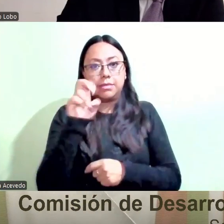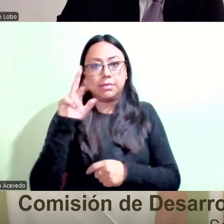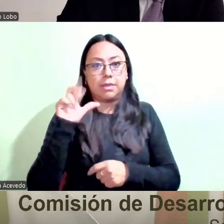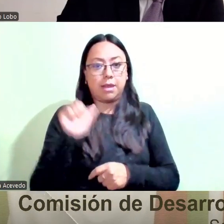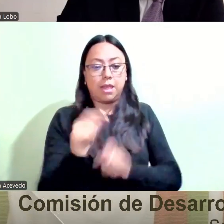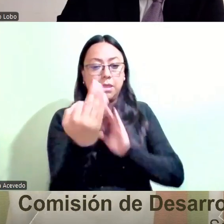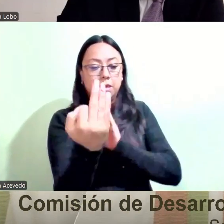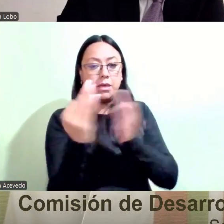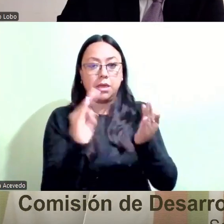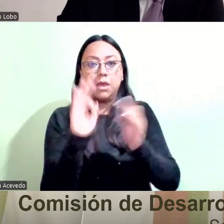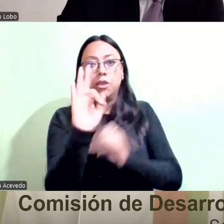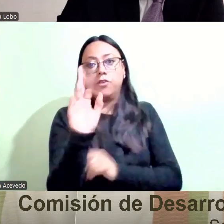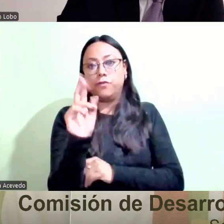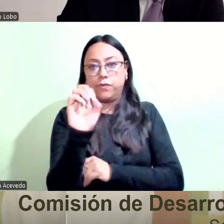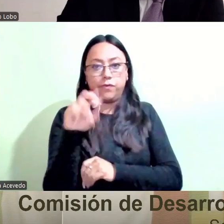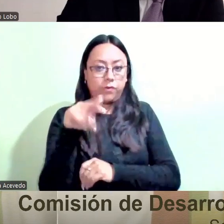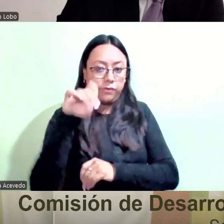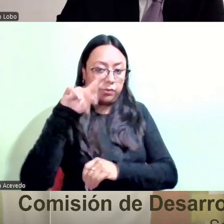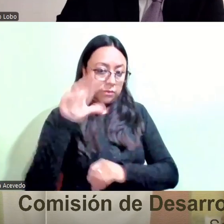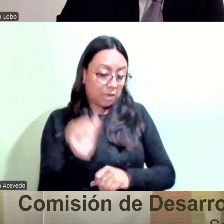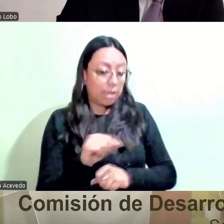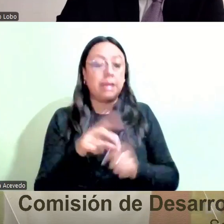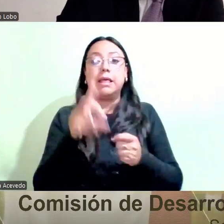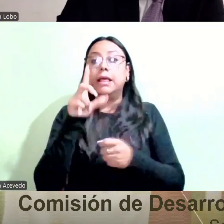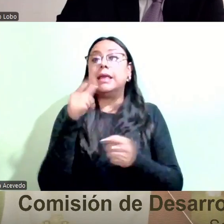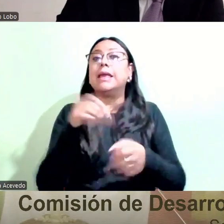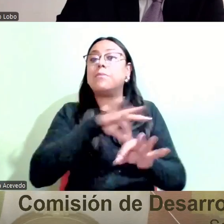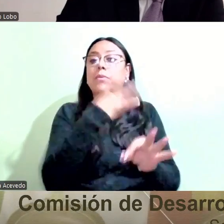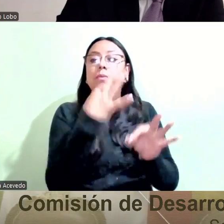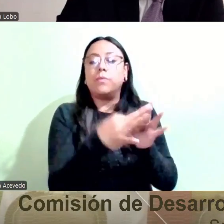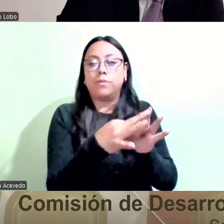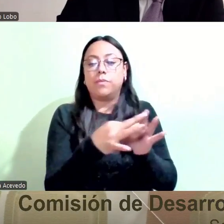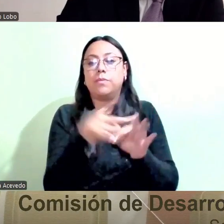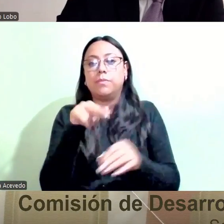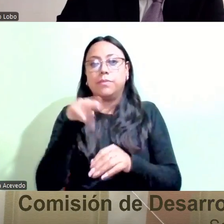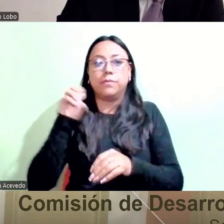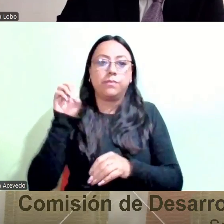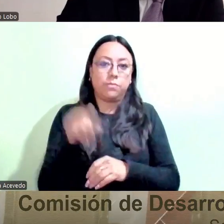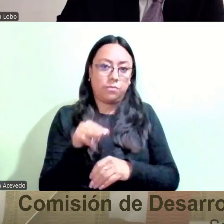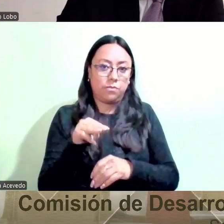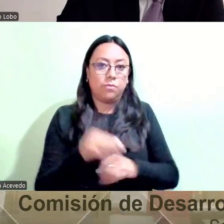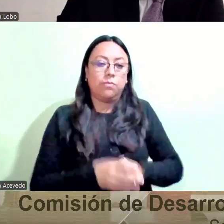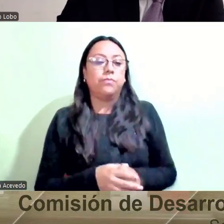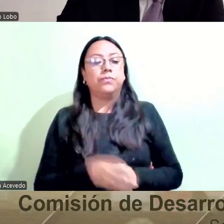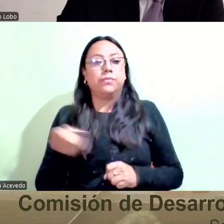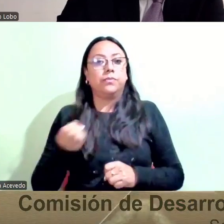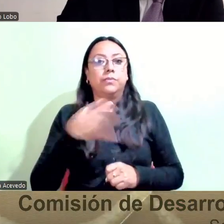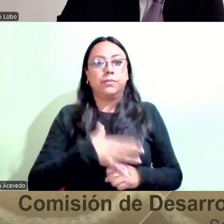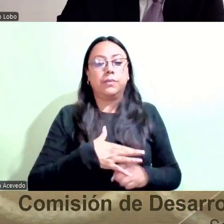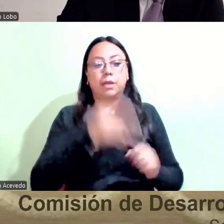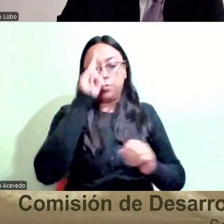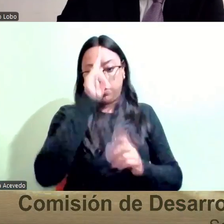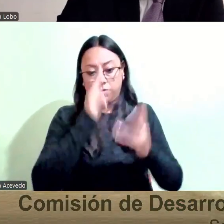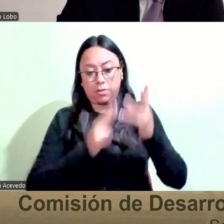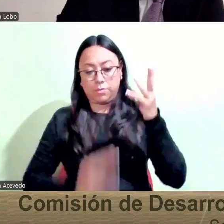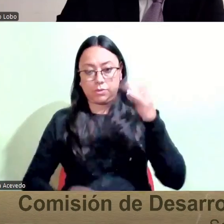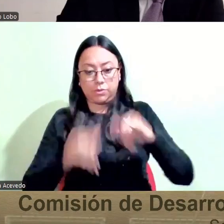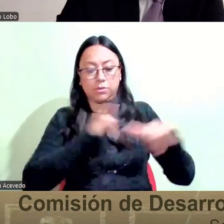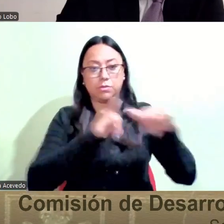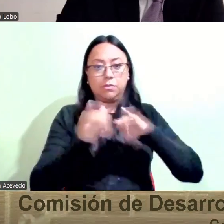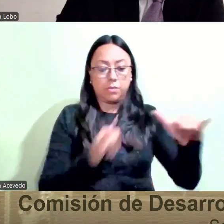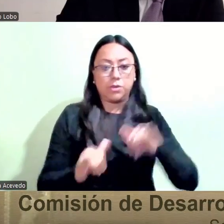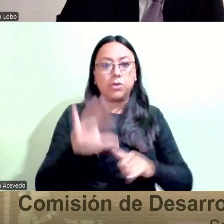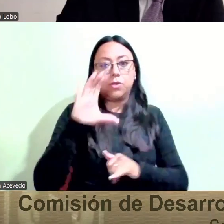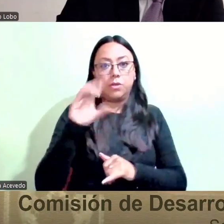de acuerdo a lo precisado en la norma particular denominada Restricciones en Predios del Programa Parcial de Lomas de Chapultepec.